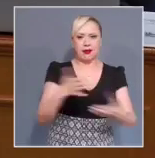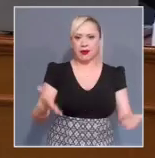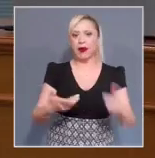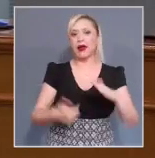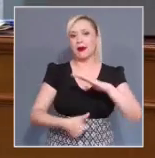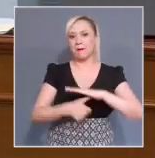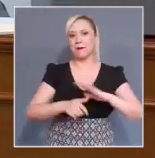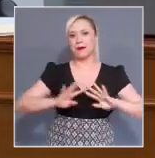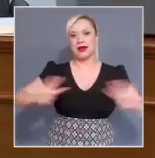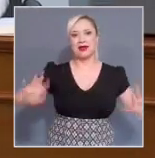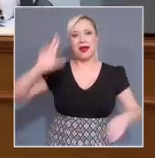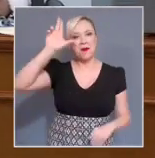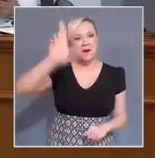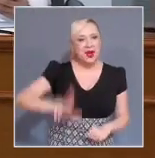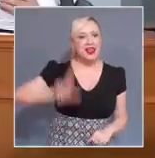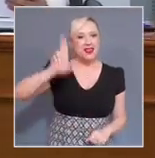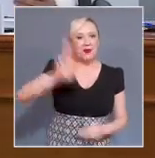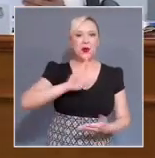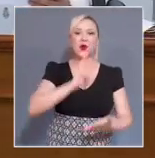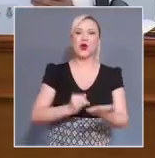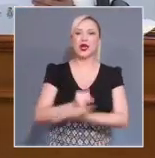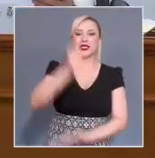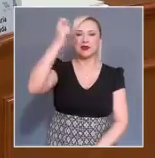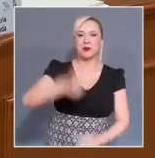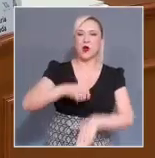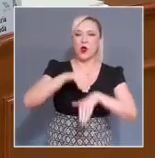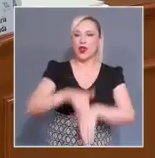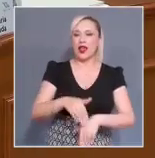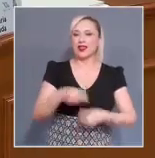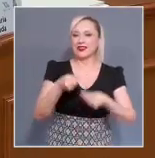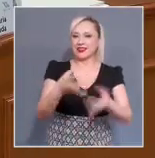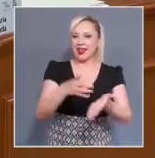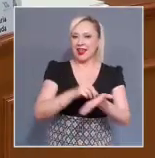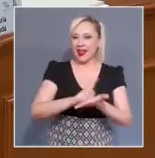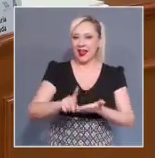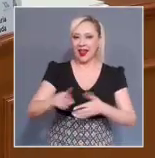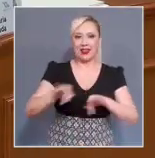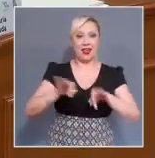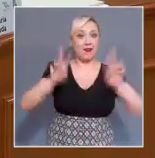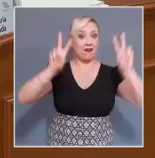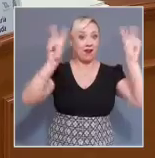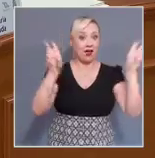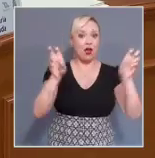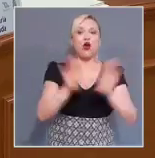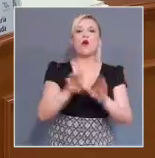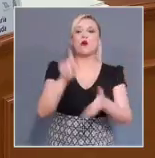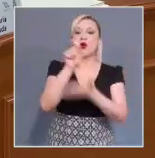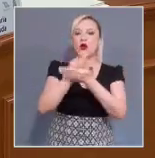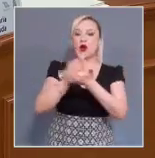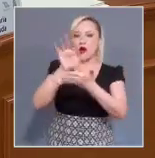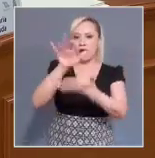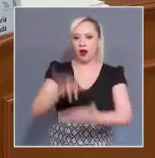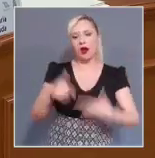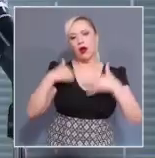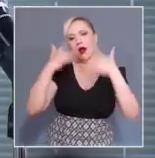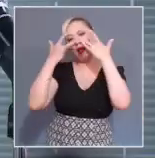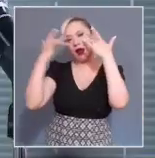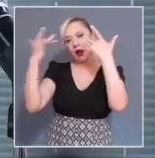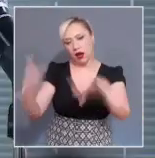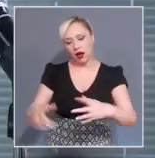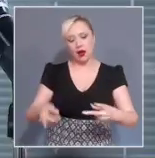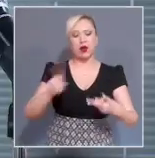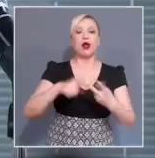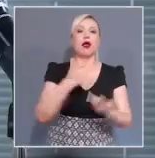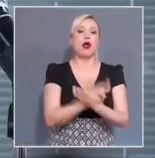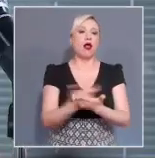Jurisprudencia Laboral, en la que también se comentaron los temas escrito de renuncia y salarios caídos. El abogado